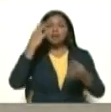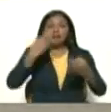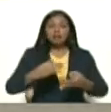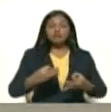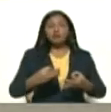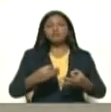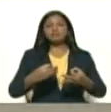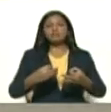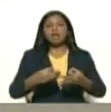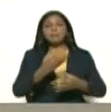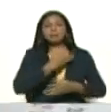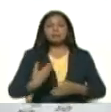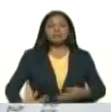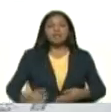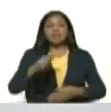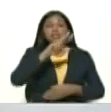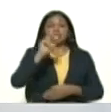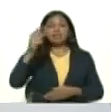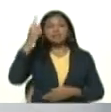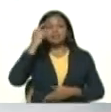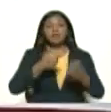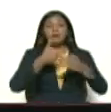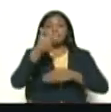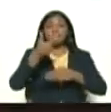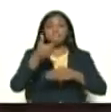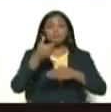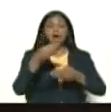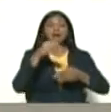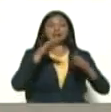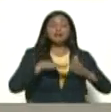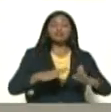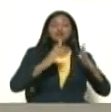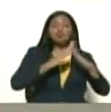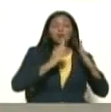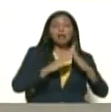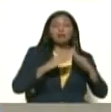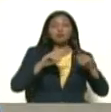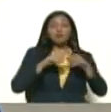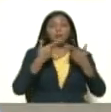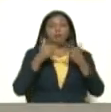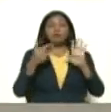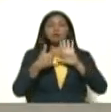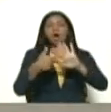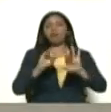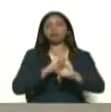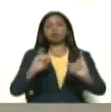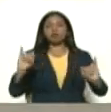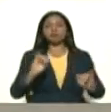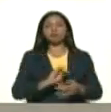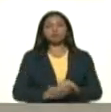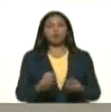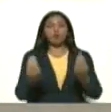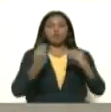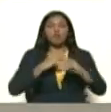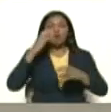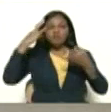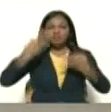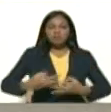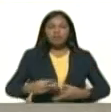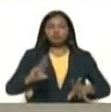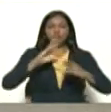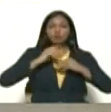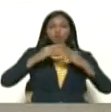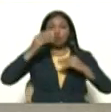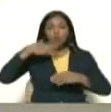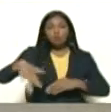30 días más. Firmado, refrendado, publicado y asumido por todo